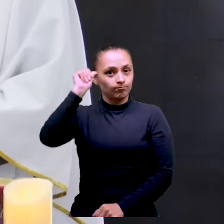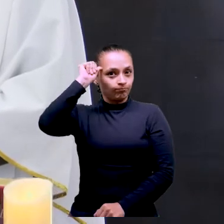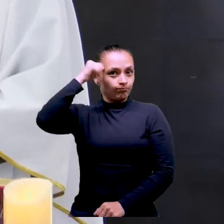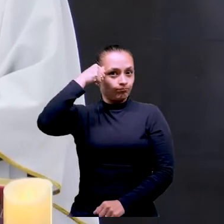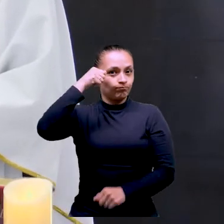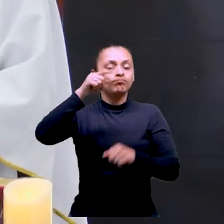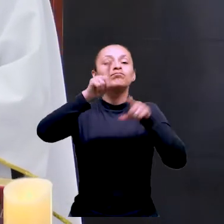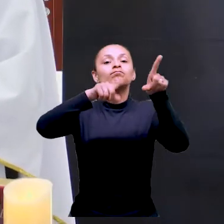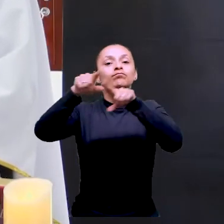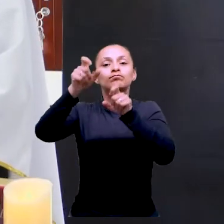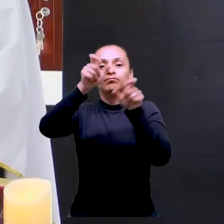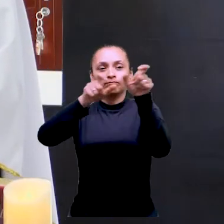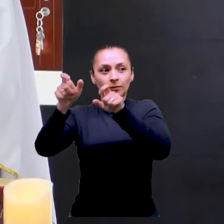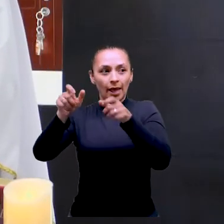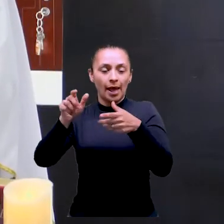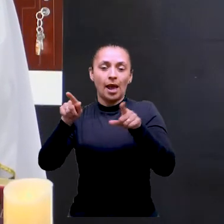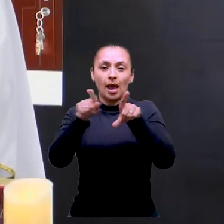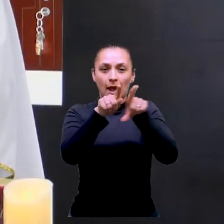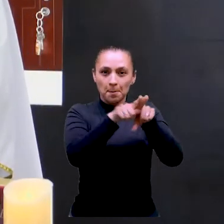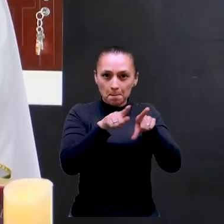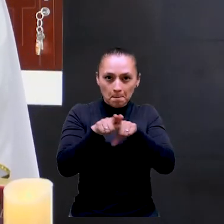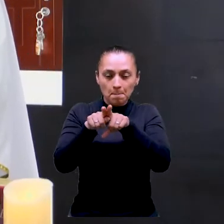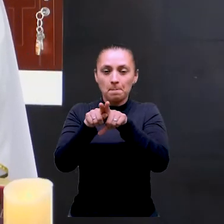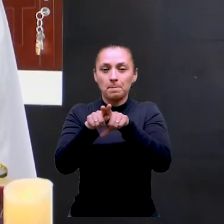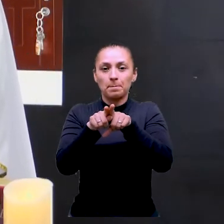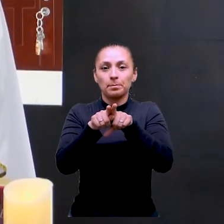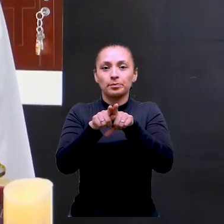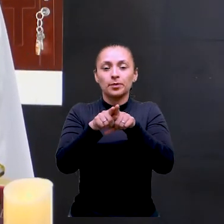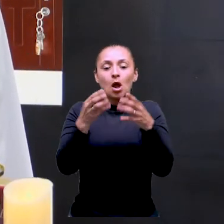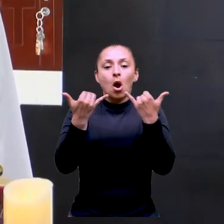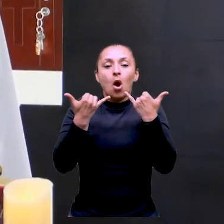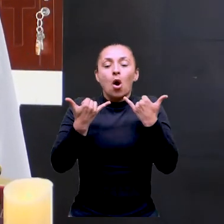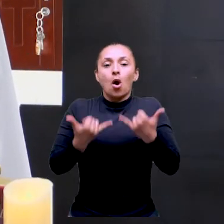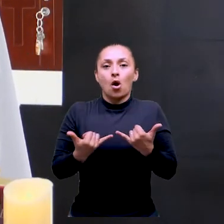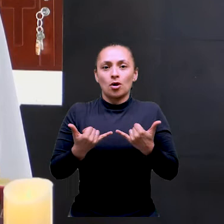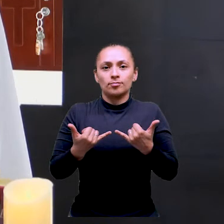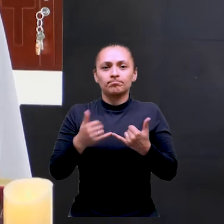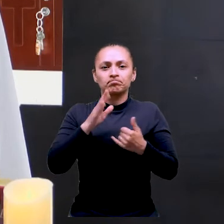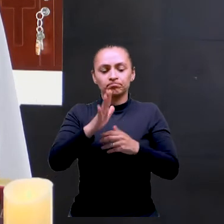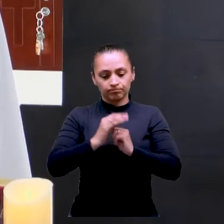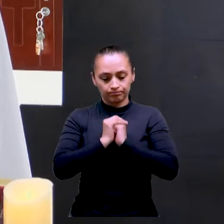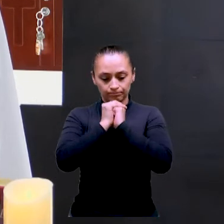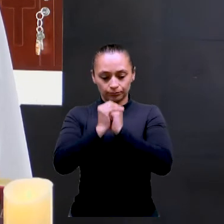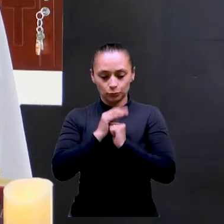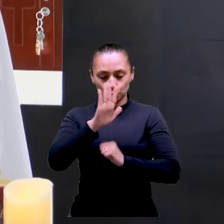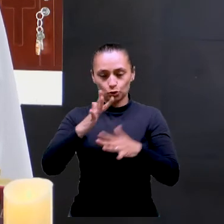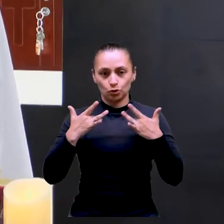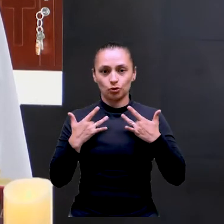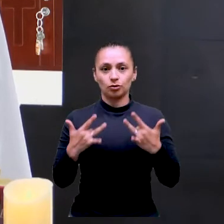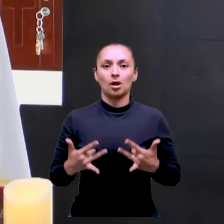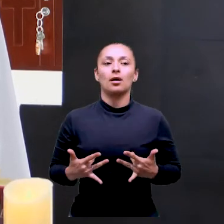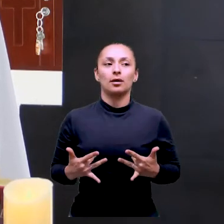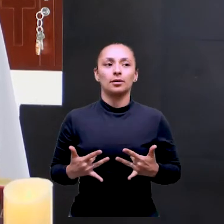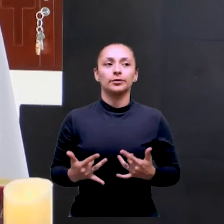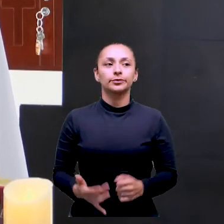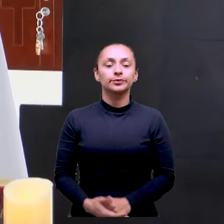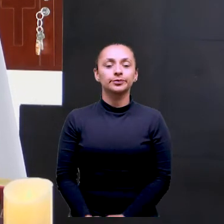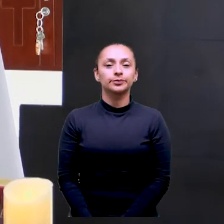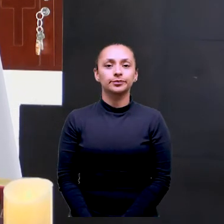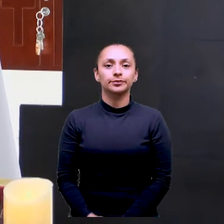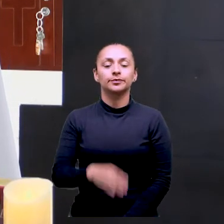y recordamos aquellos hermanos que hoy pide en oración por su salud